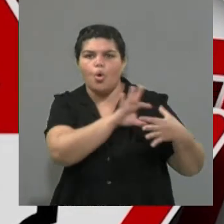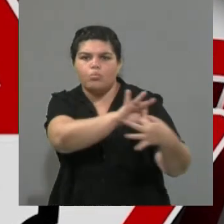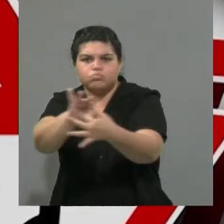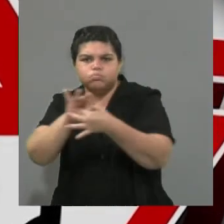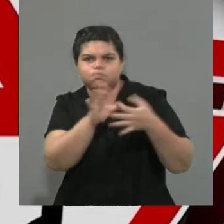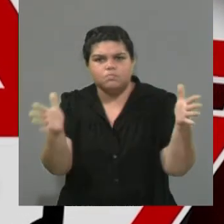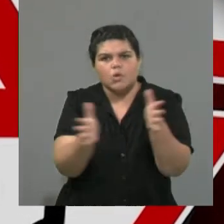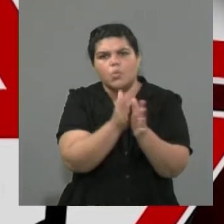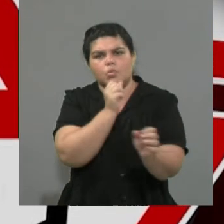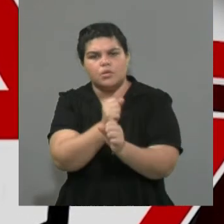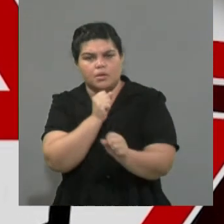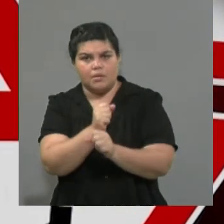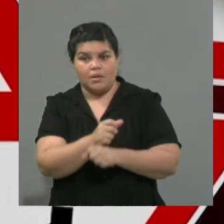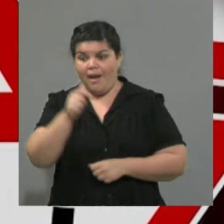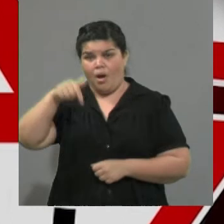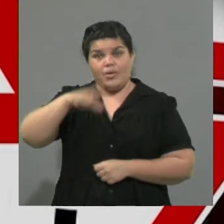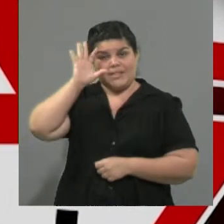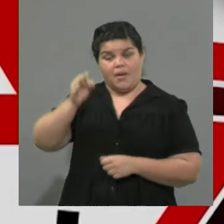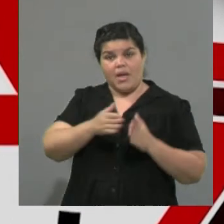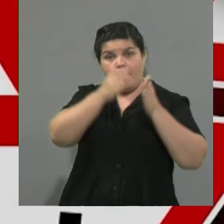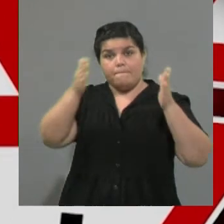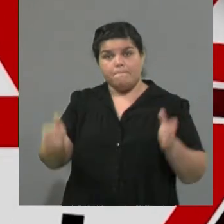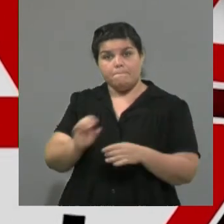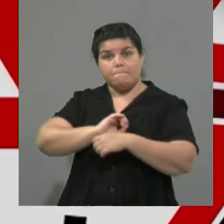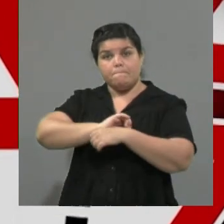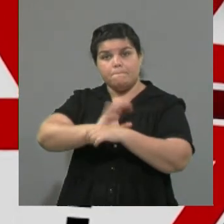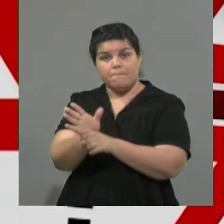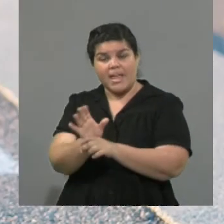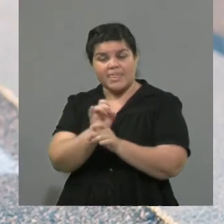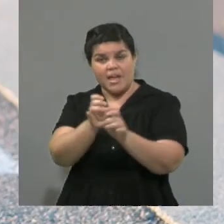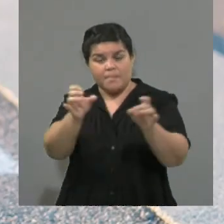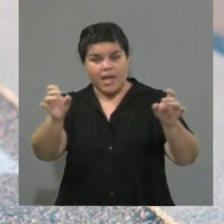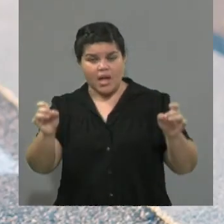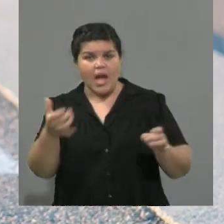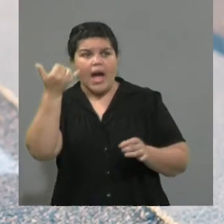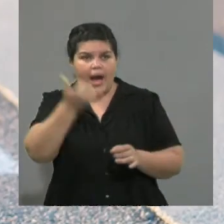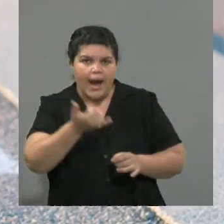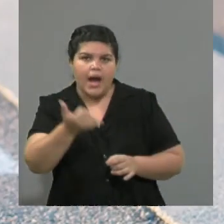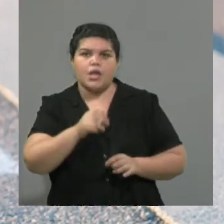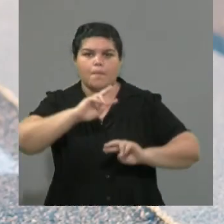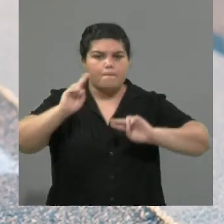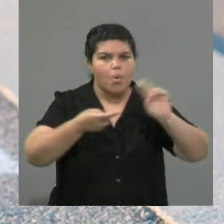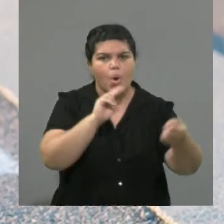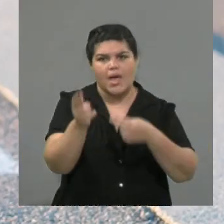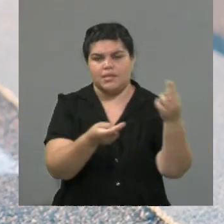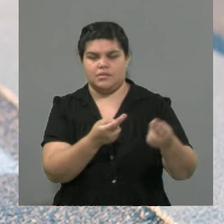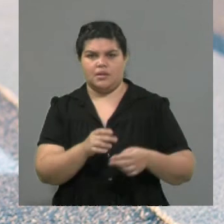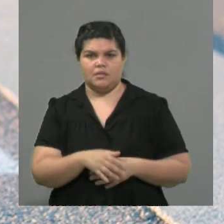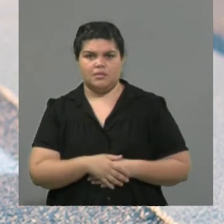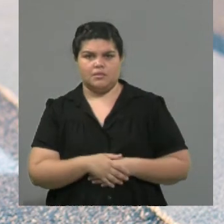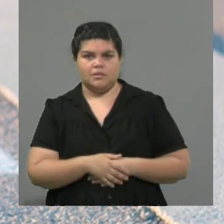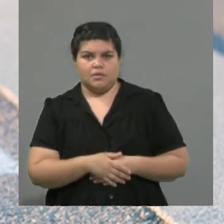esta pandemia produce muerte y discapacidad para siempre.